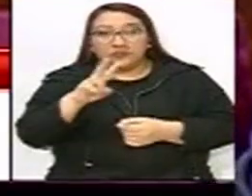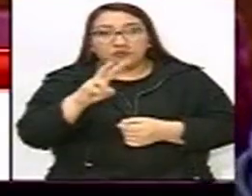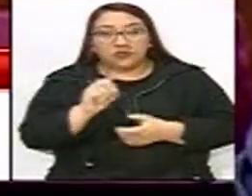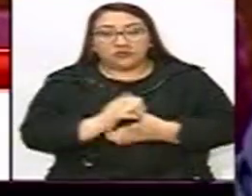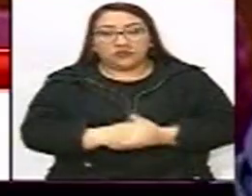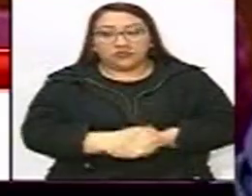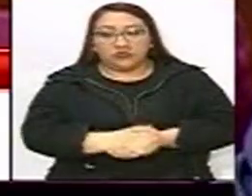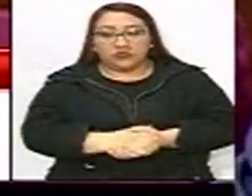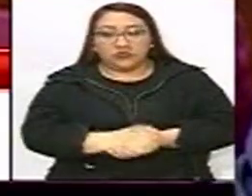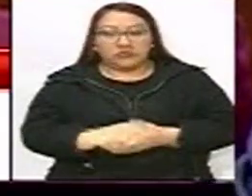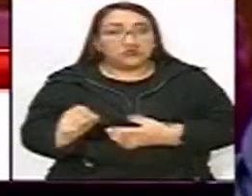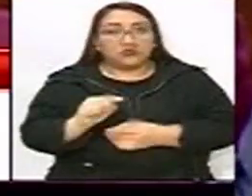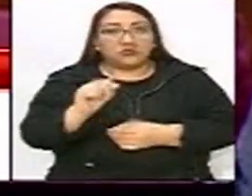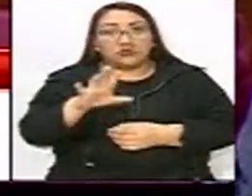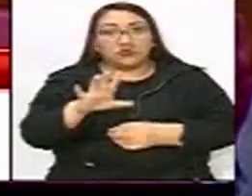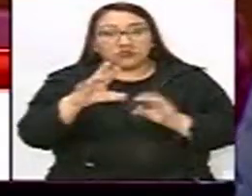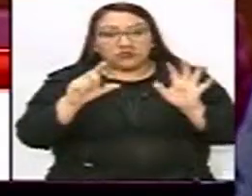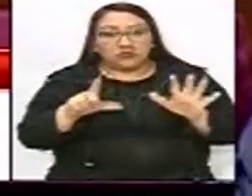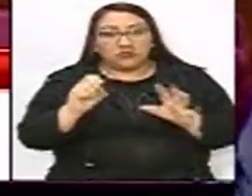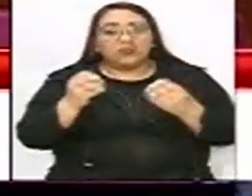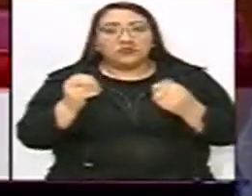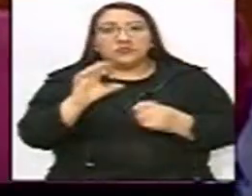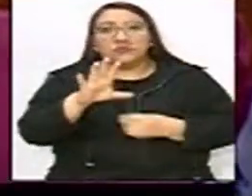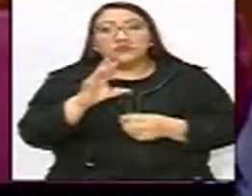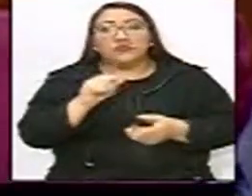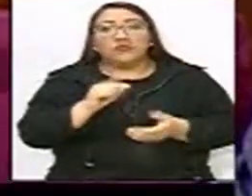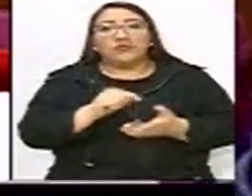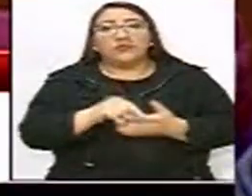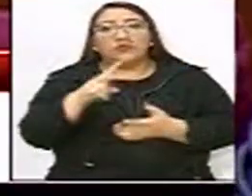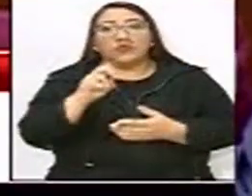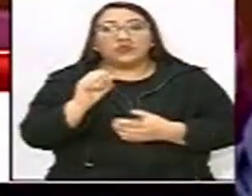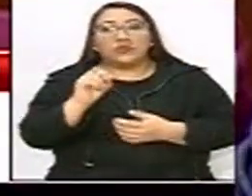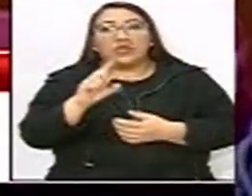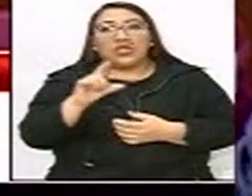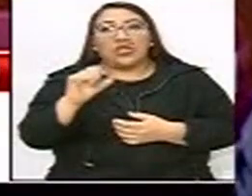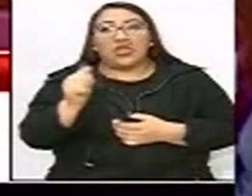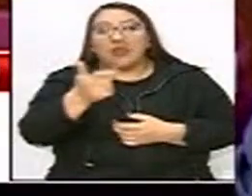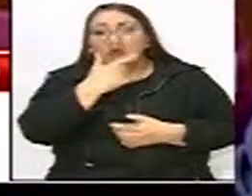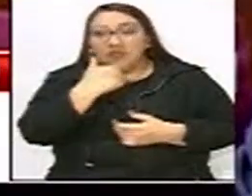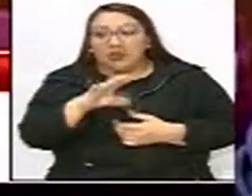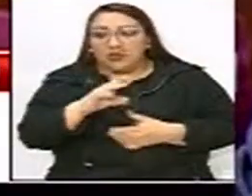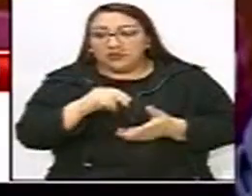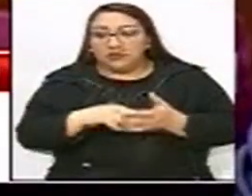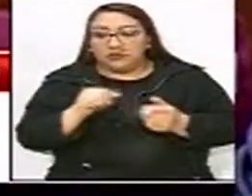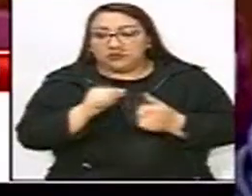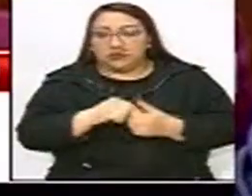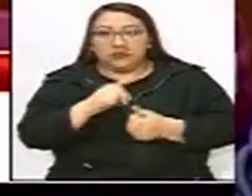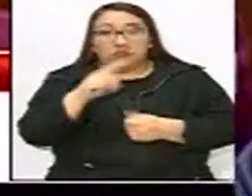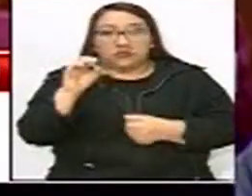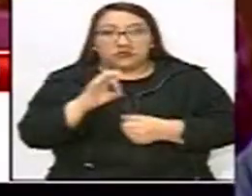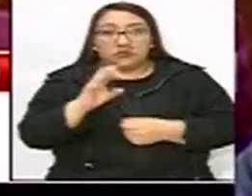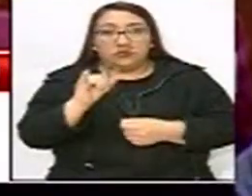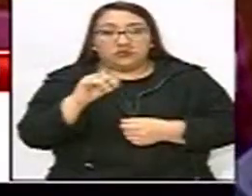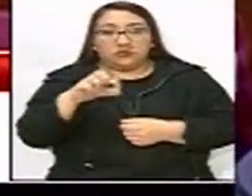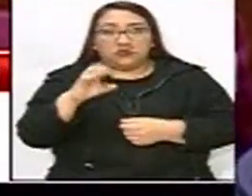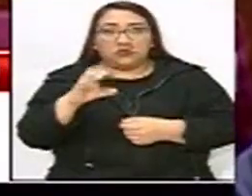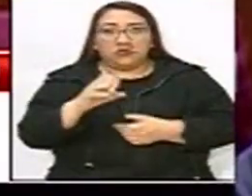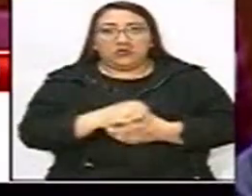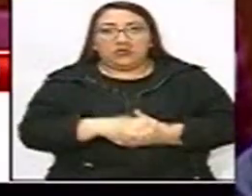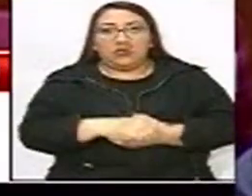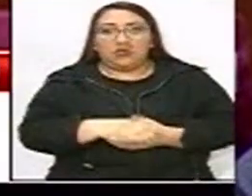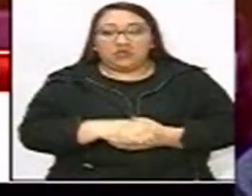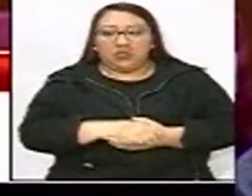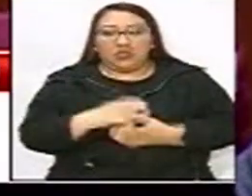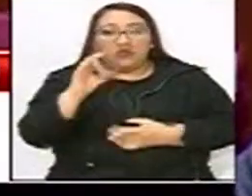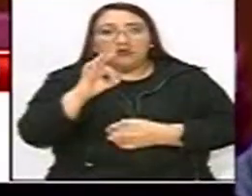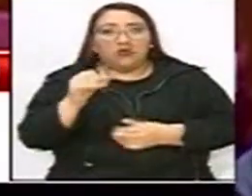20 y no 5,70. ¿Por qué 5,20? Porque Línea Amarilla solamente ha actualizado por 100% IPC. IPC es